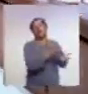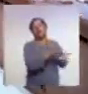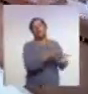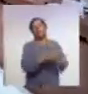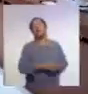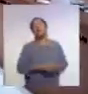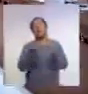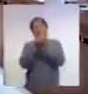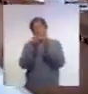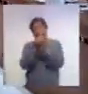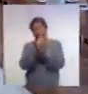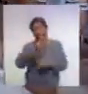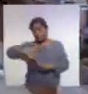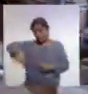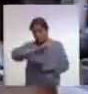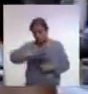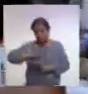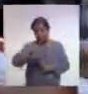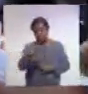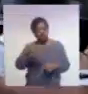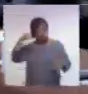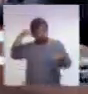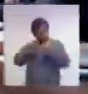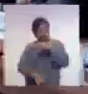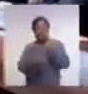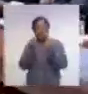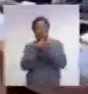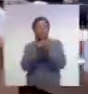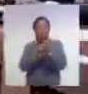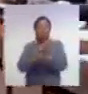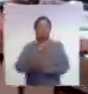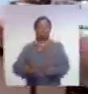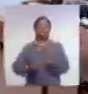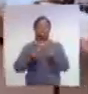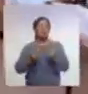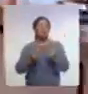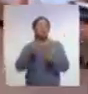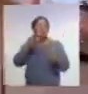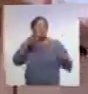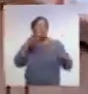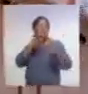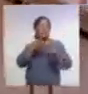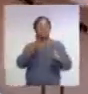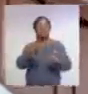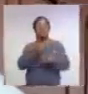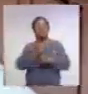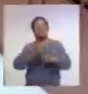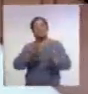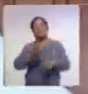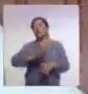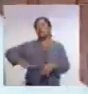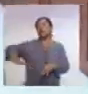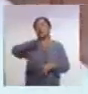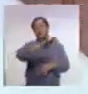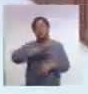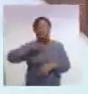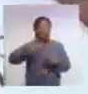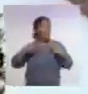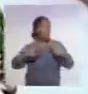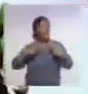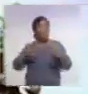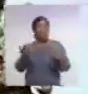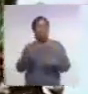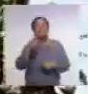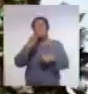capacitación de personal, se abundó en la implementación de cursos de derechos humanos con el propósito de informar a la población acerca de los riesgos